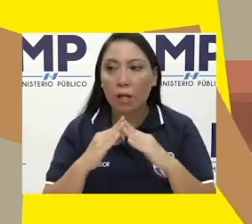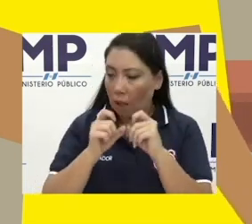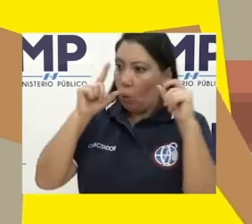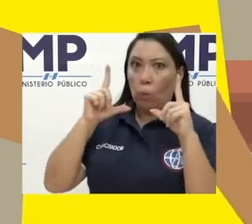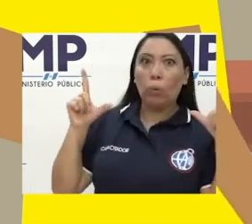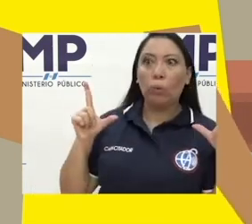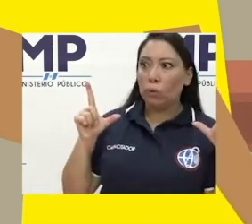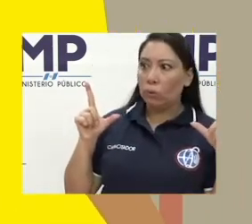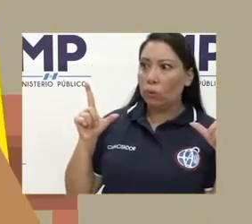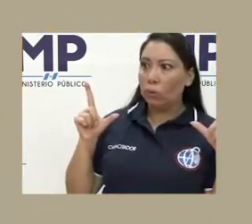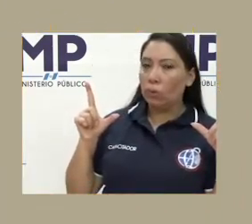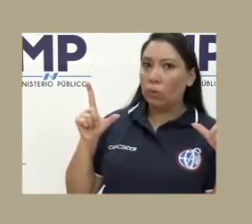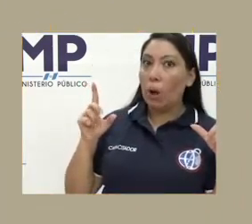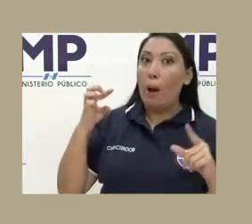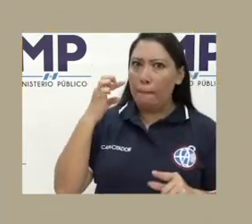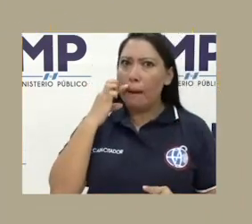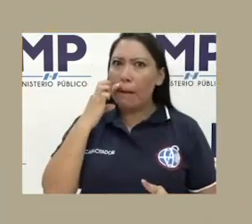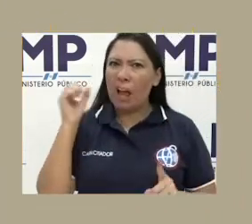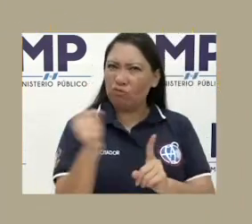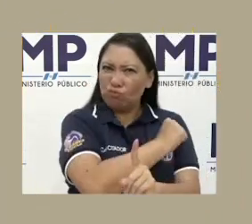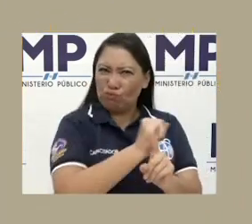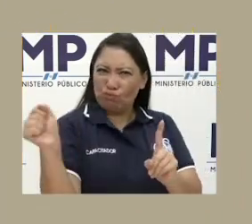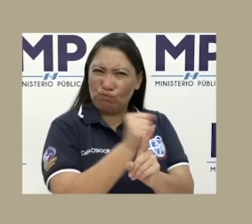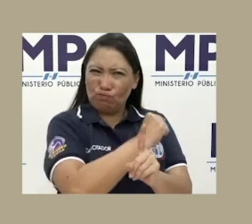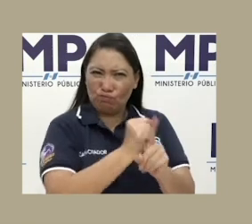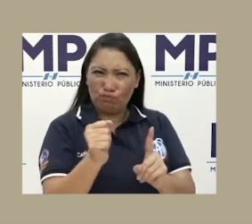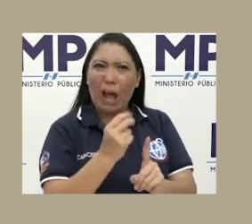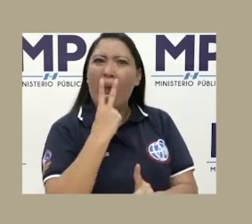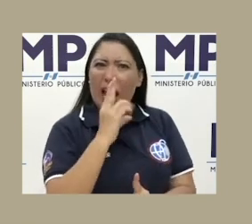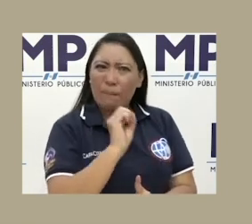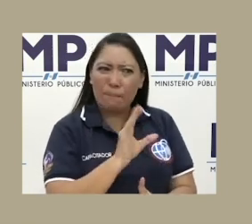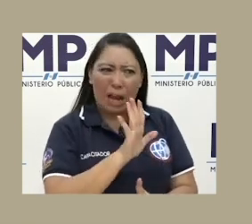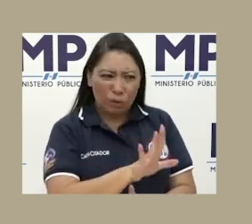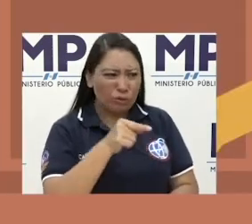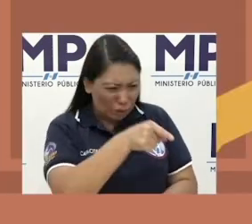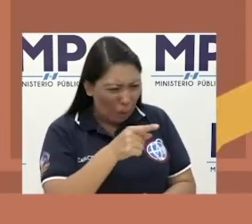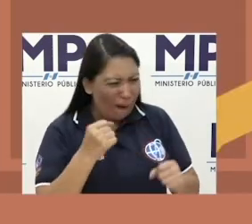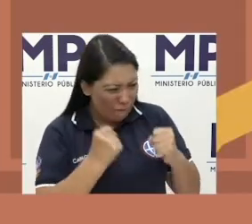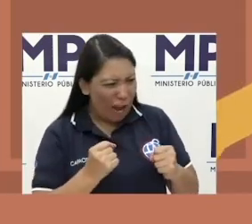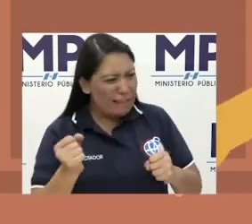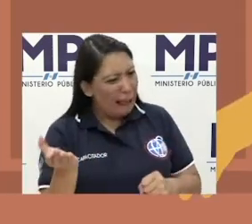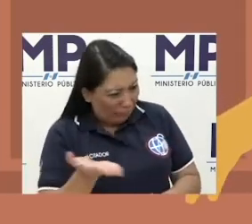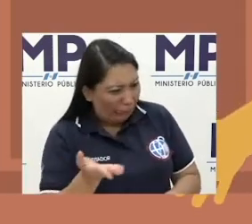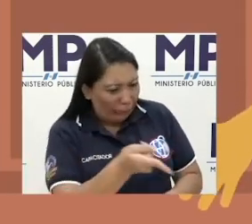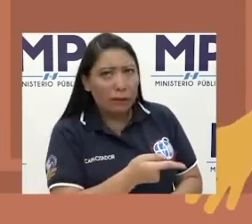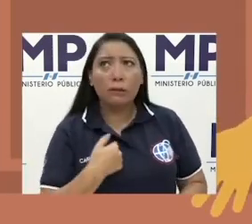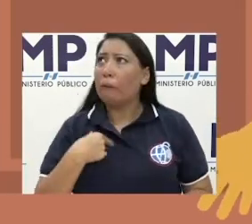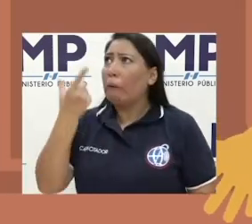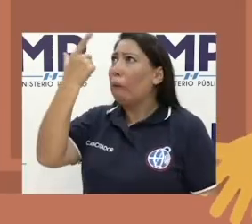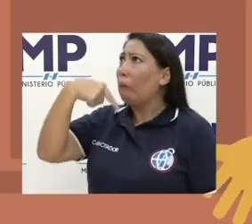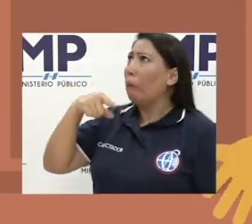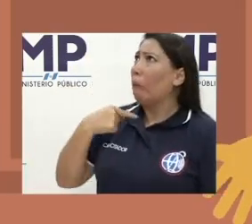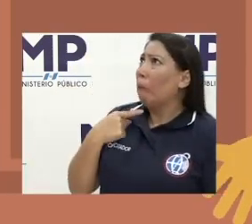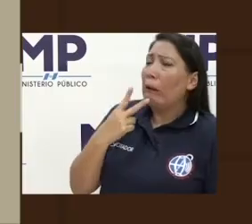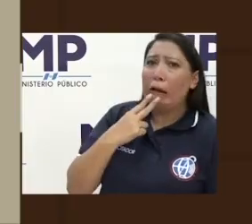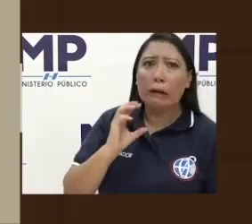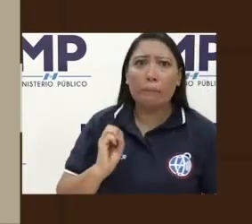algo que le asustó. Si volvés a hacer eso, te voy a pegar más fuerte. Pero no fue mi